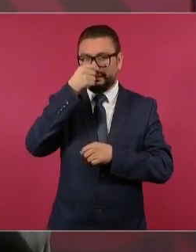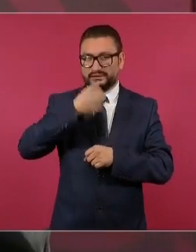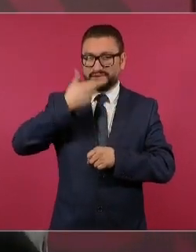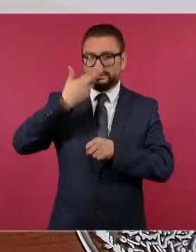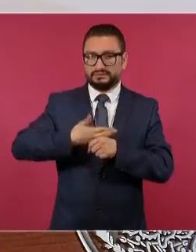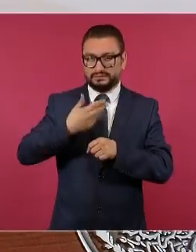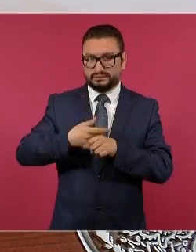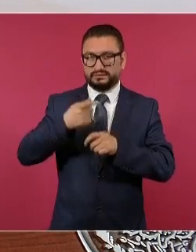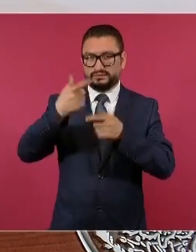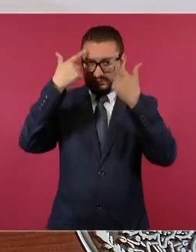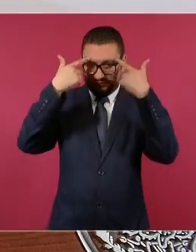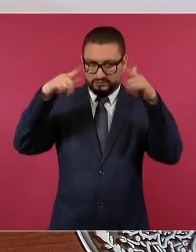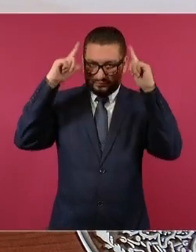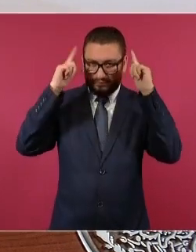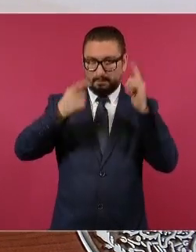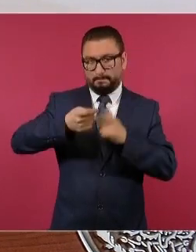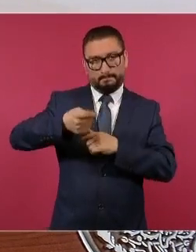secretario de Marina.